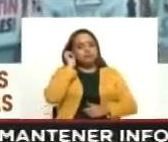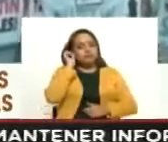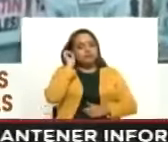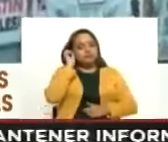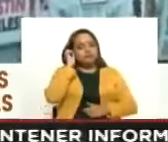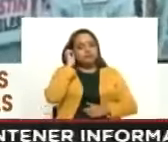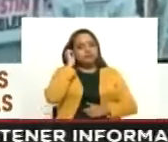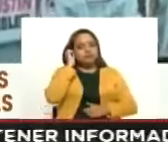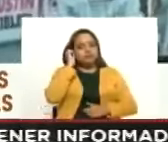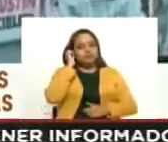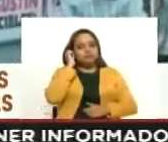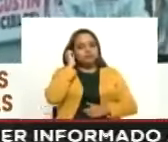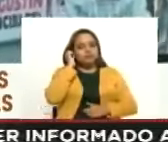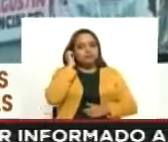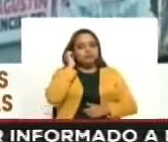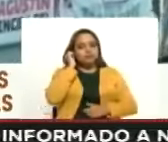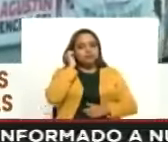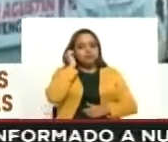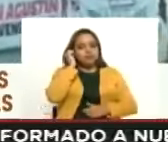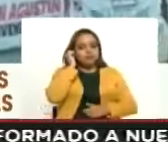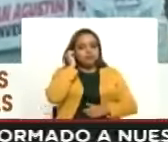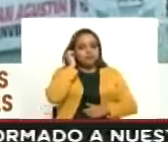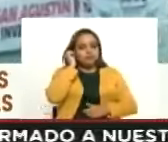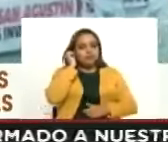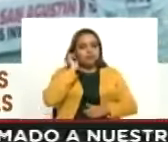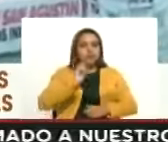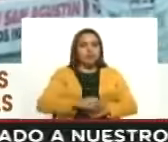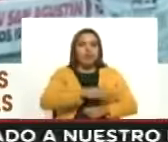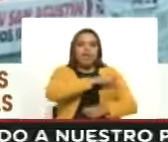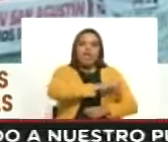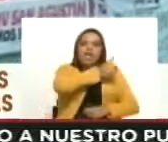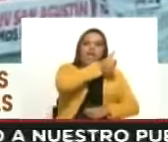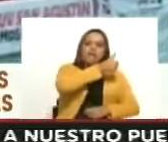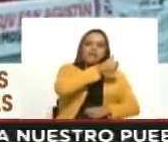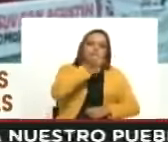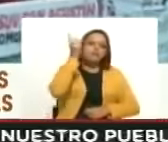Los jefes y jefas de comunidad que están aquí presentes, ¿están de acuerdo?